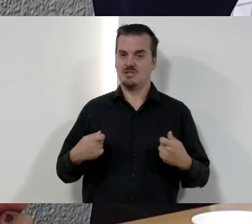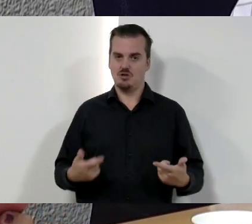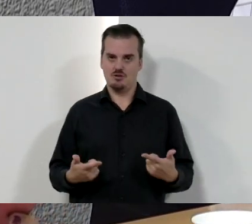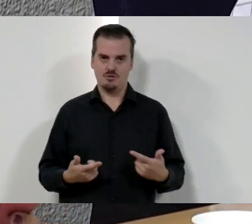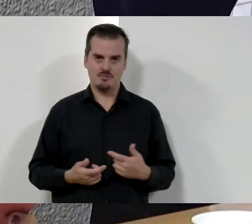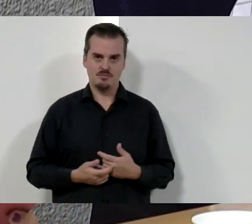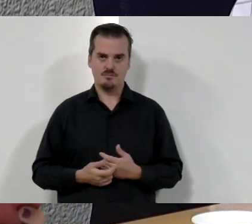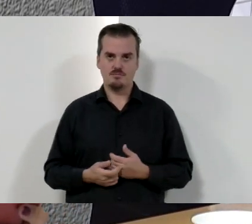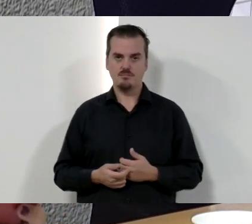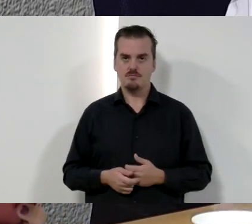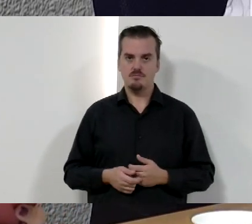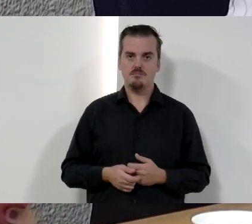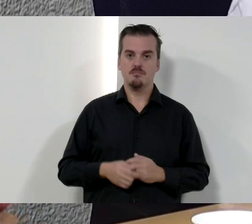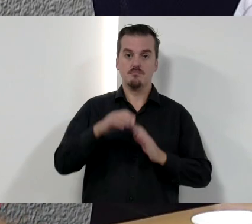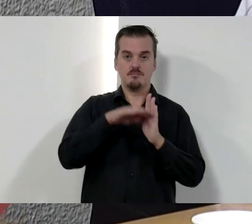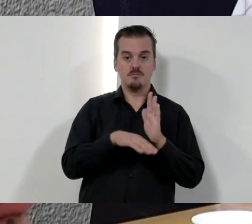gasto.